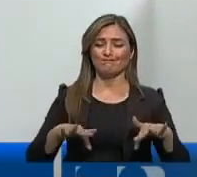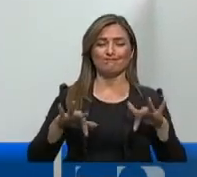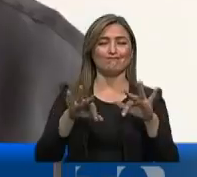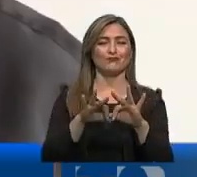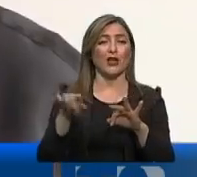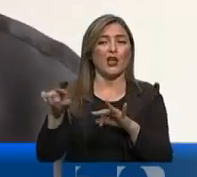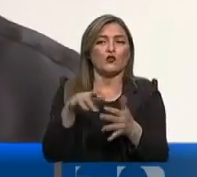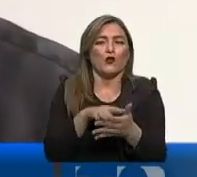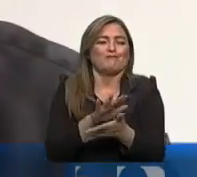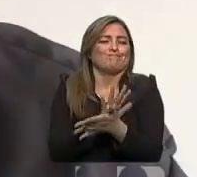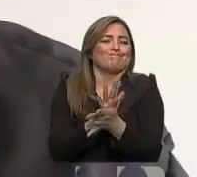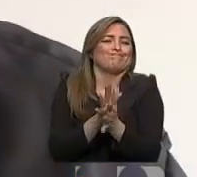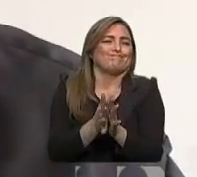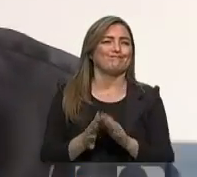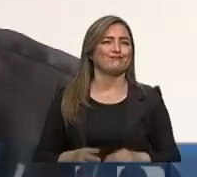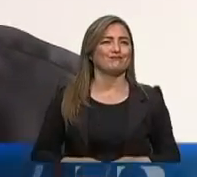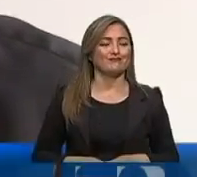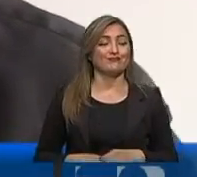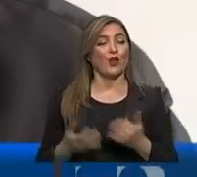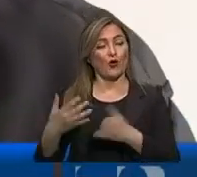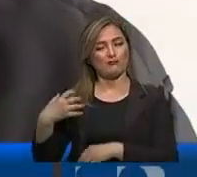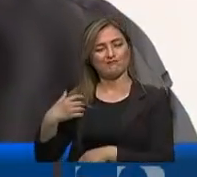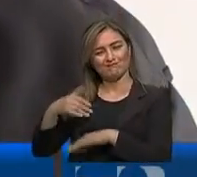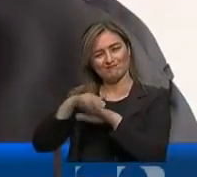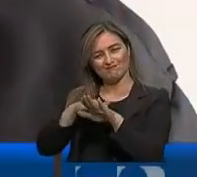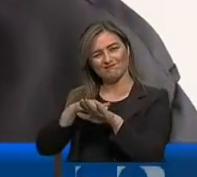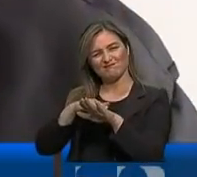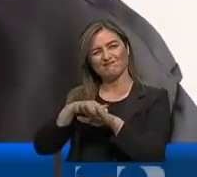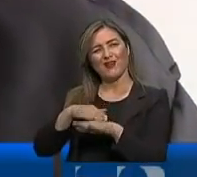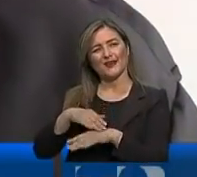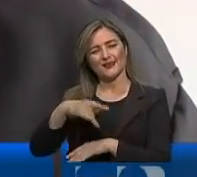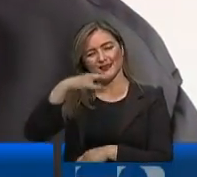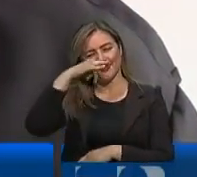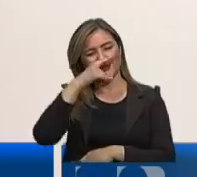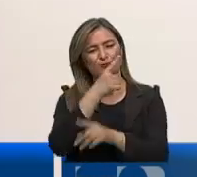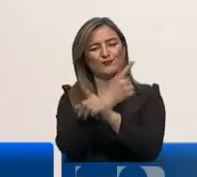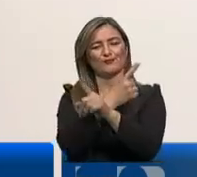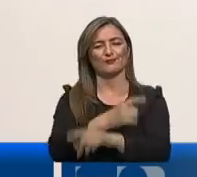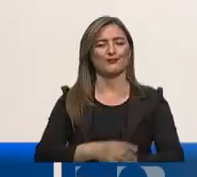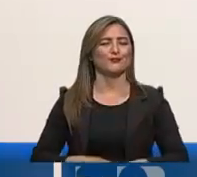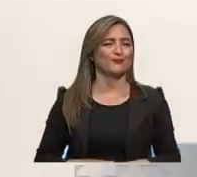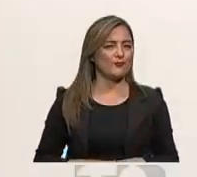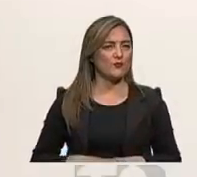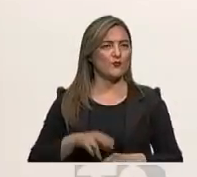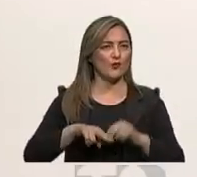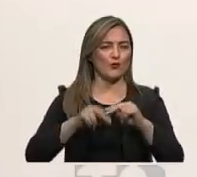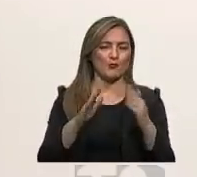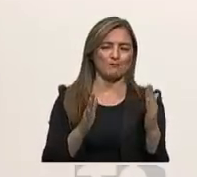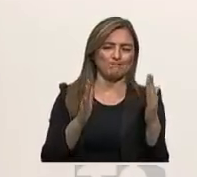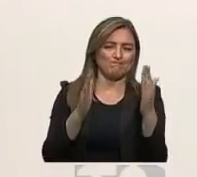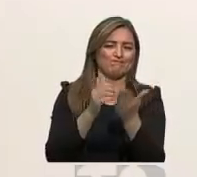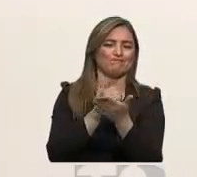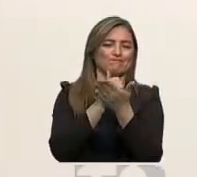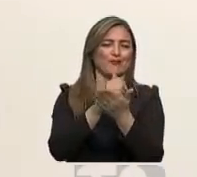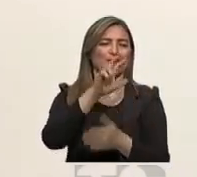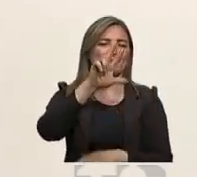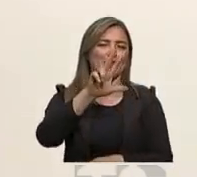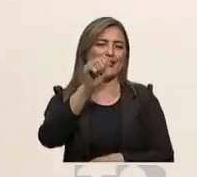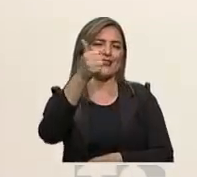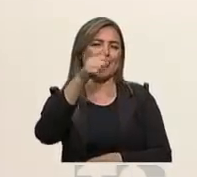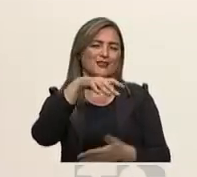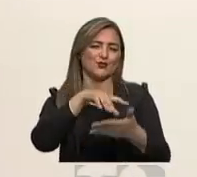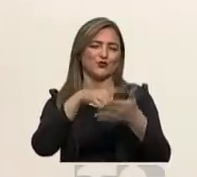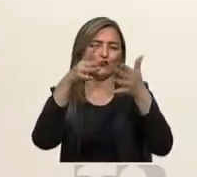dónde estudiar. Porque estamos garantizando la educación de nuestros niños con discapacidad. Una infraestructura que beneficiará a